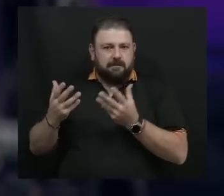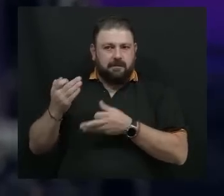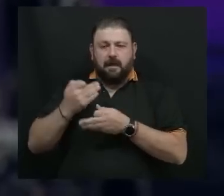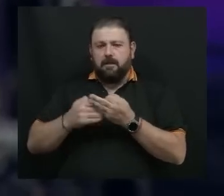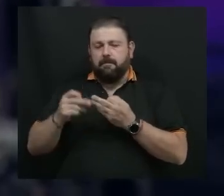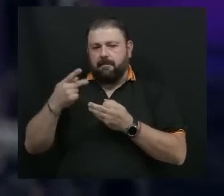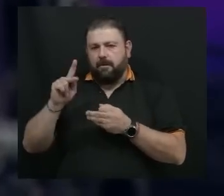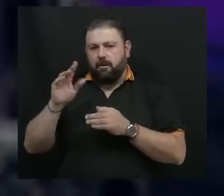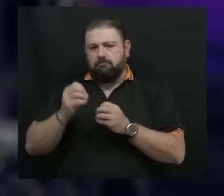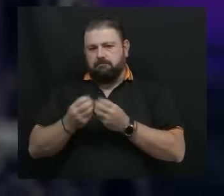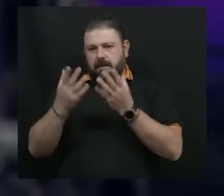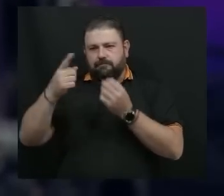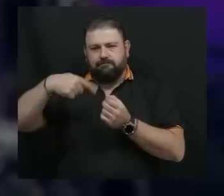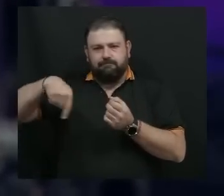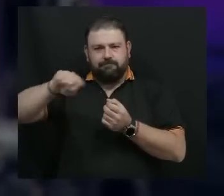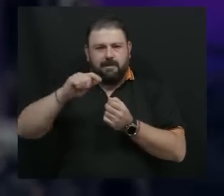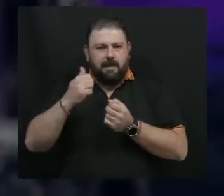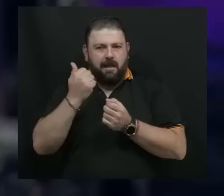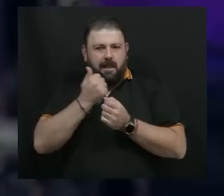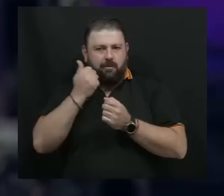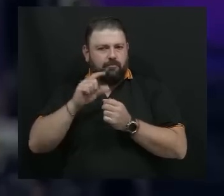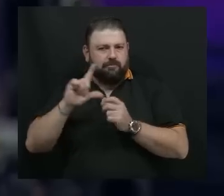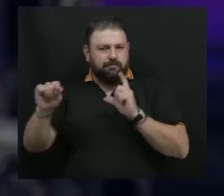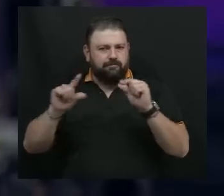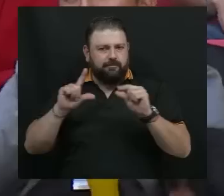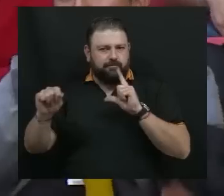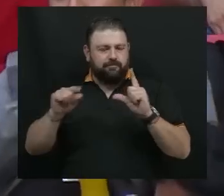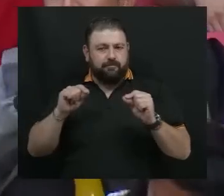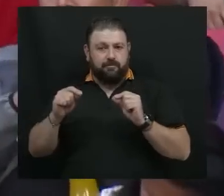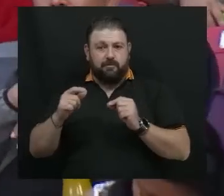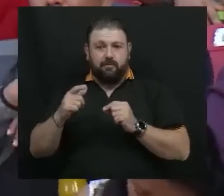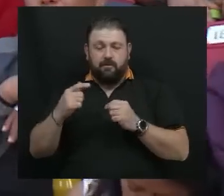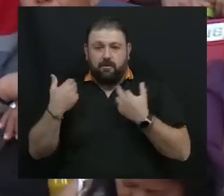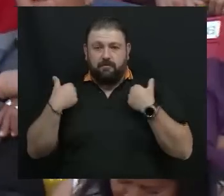clase sola, ella sola, yo solo, me asusté.